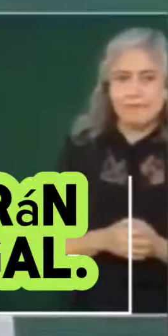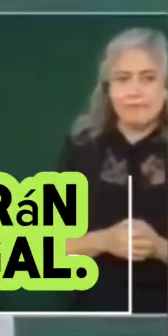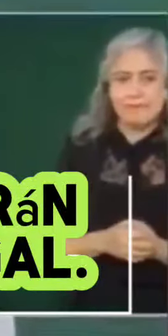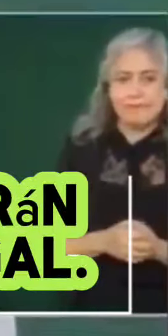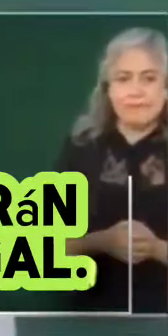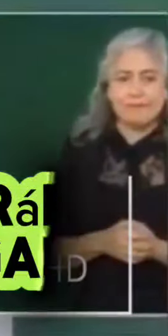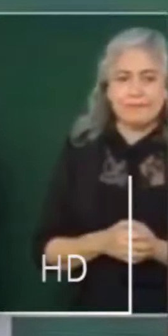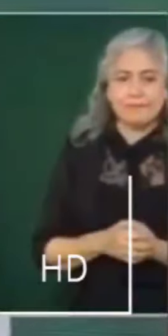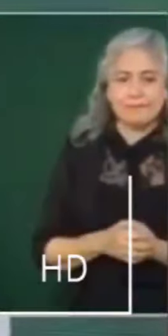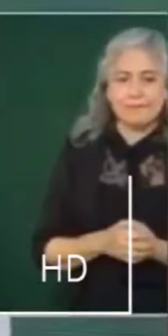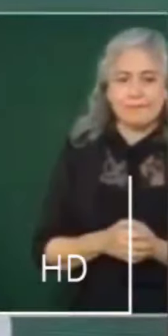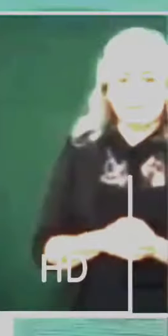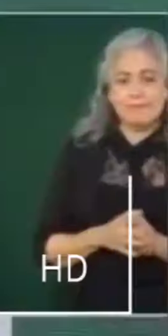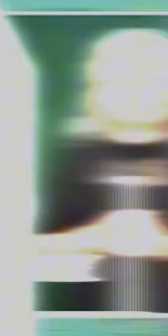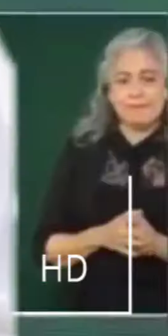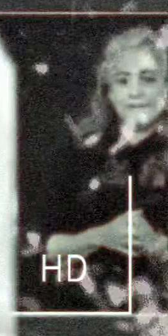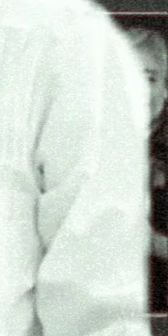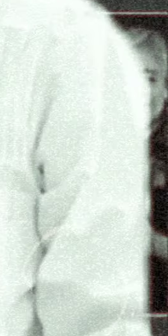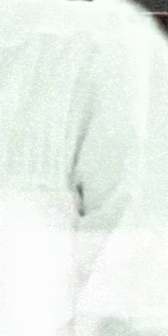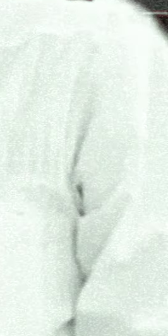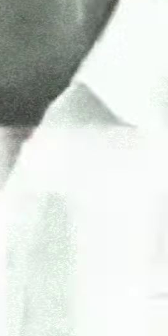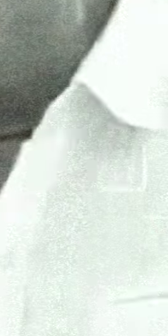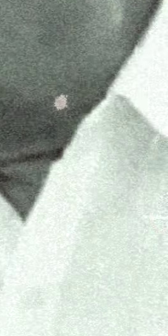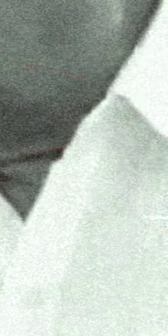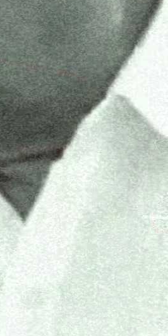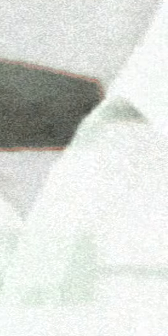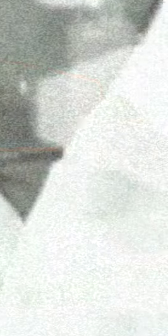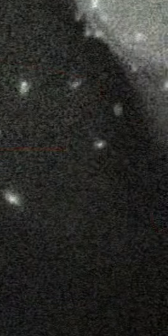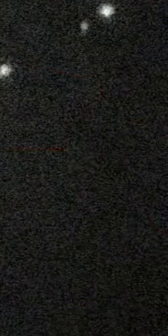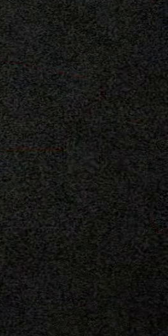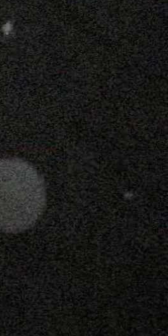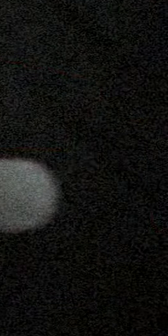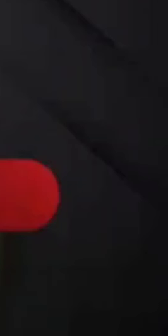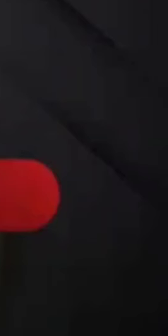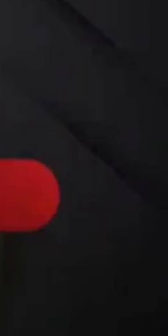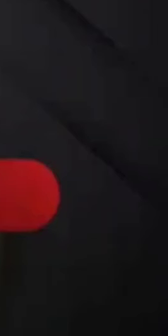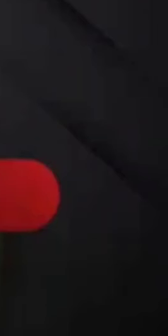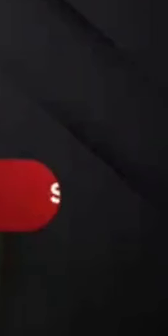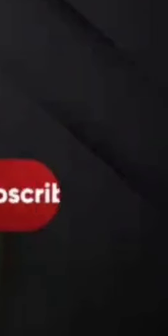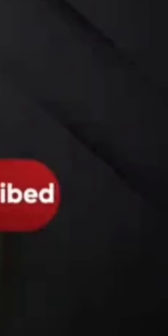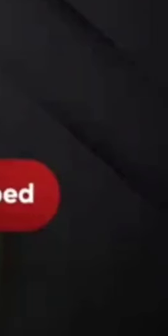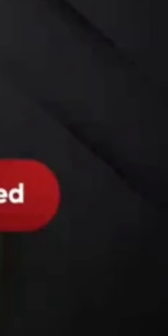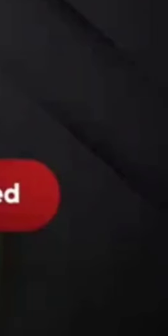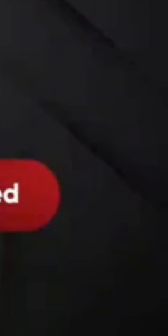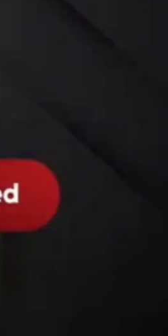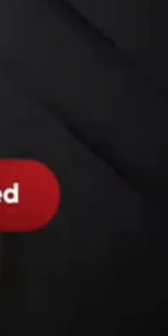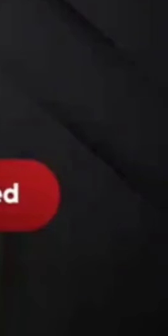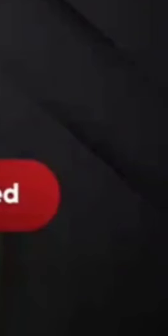porque la verdad es lo que...